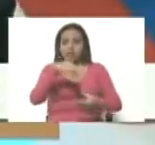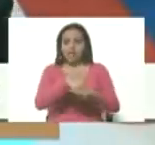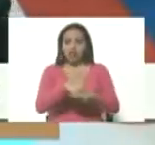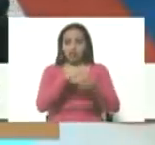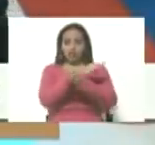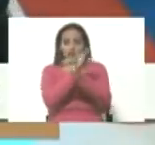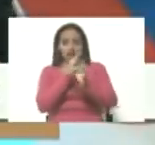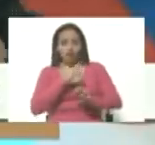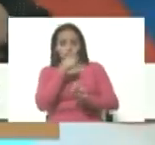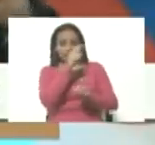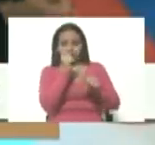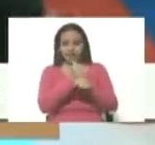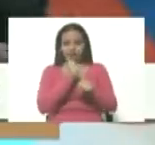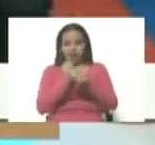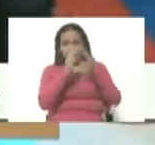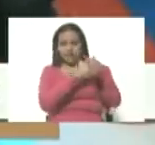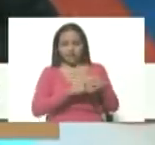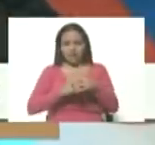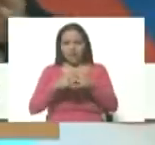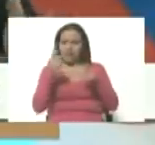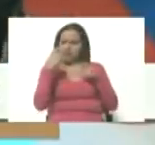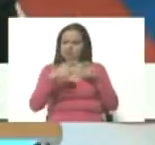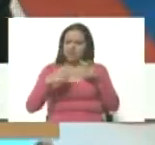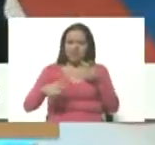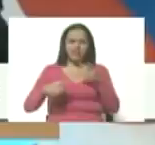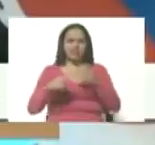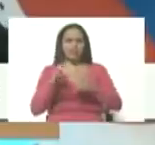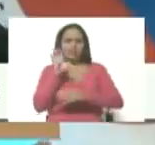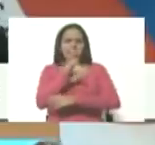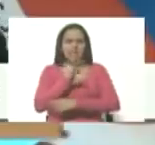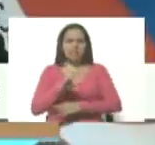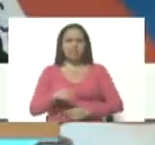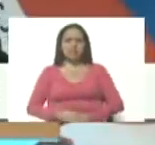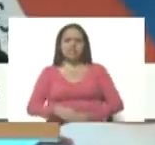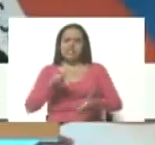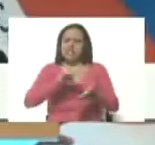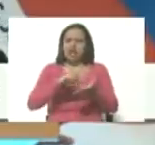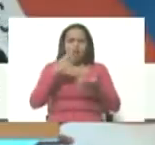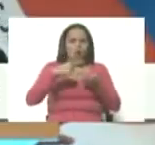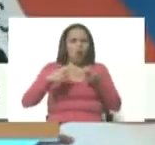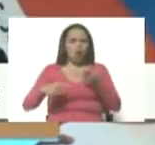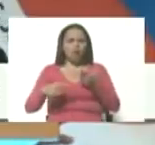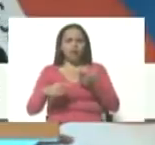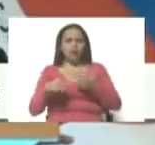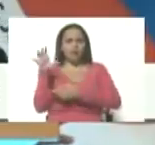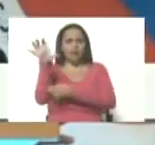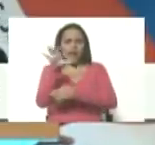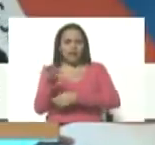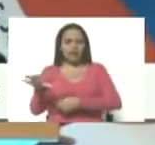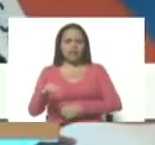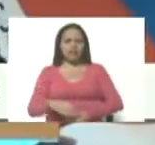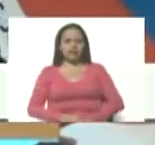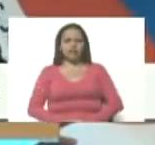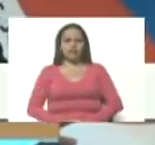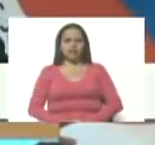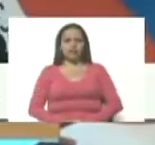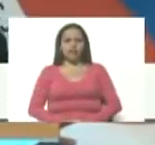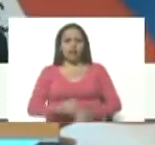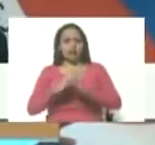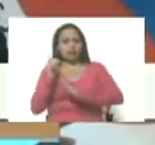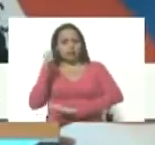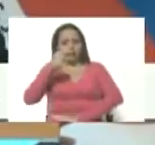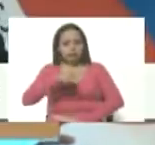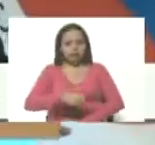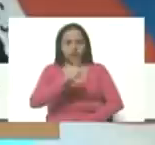agenda. Lo hicieron en Libia, lo hicieron en Irak y en otros países a lo largo de los